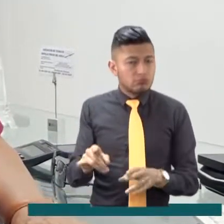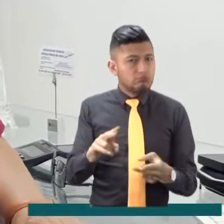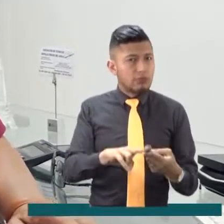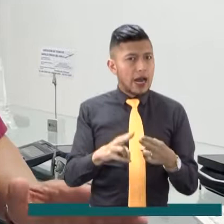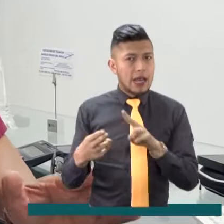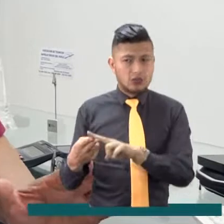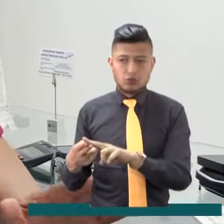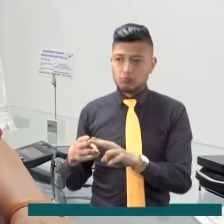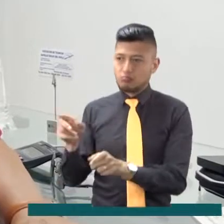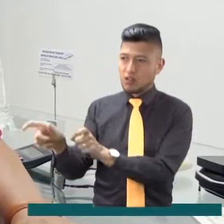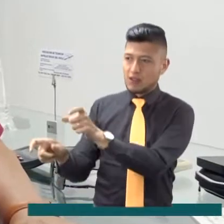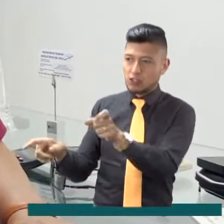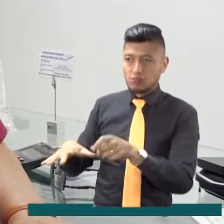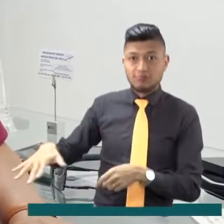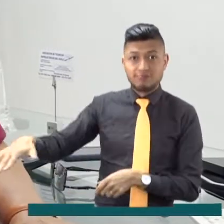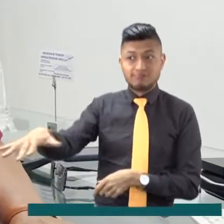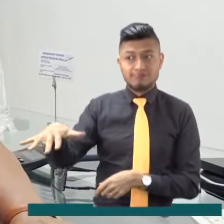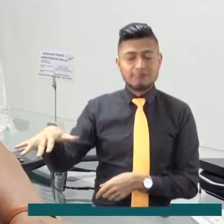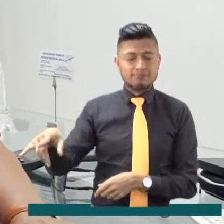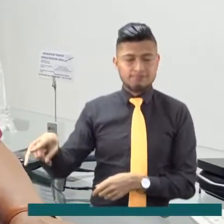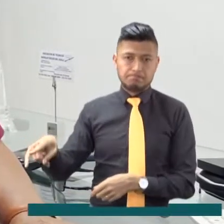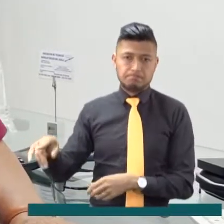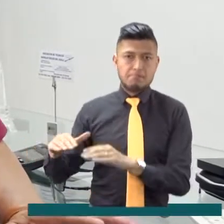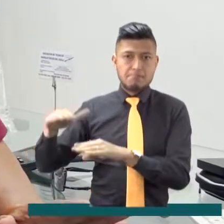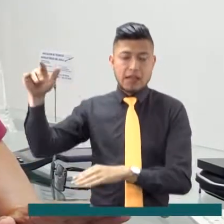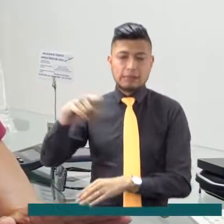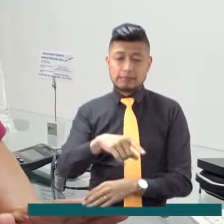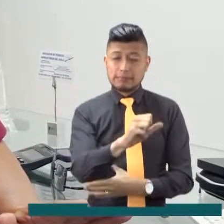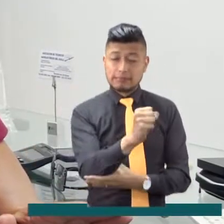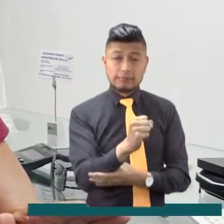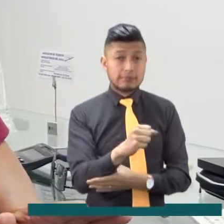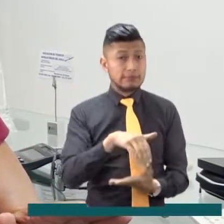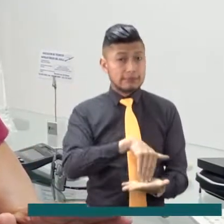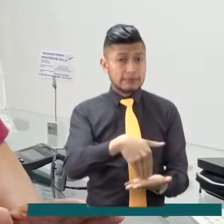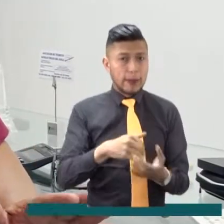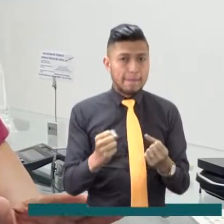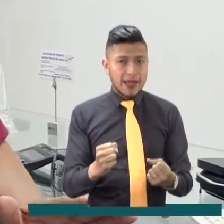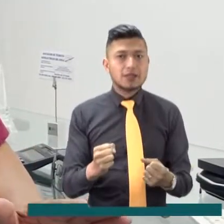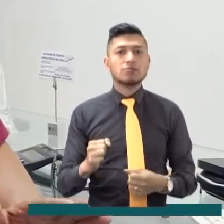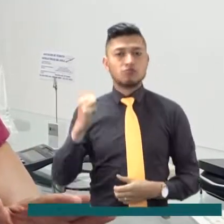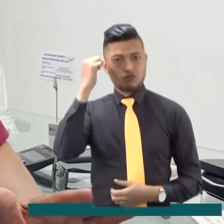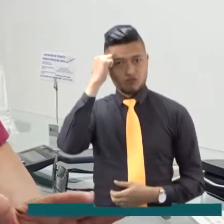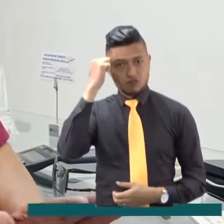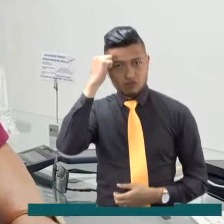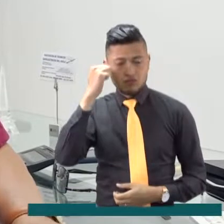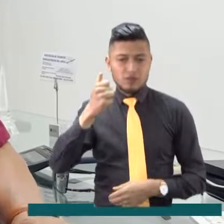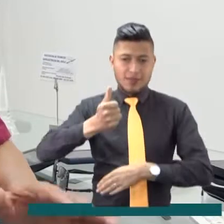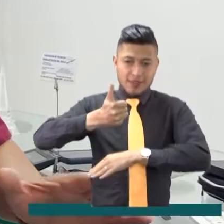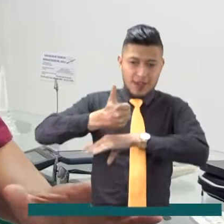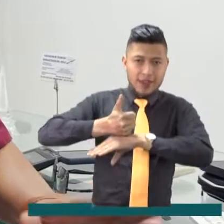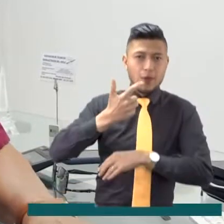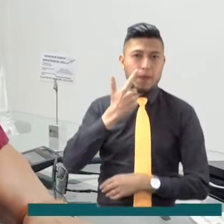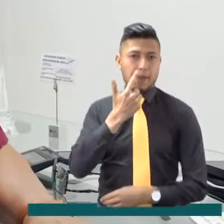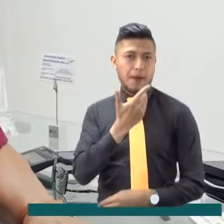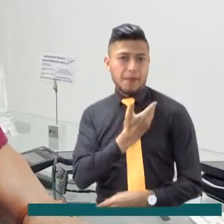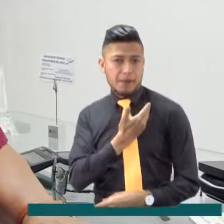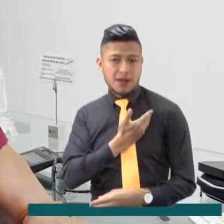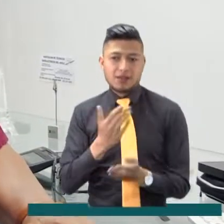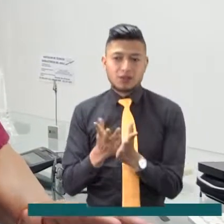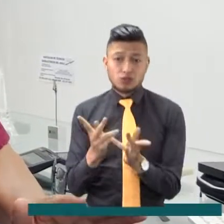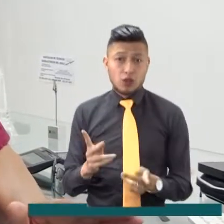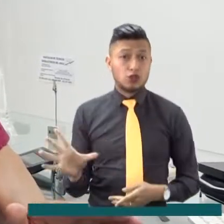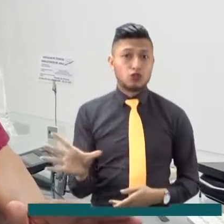difíciles en relación a toda la población, y los estudiantes, los maestros, los directivos docentes, los padres de